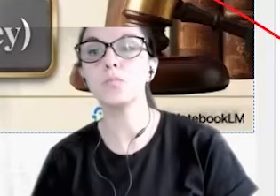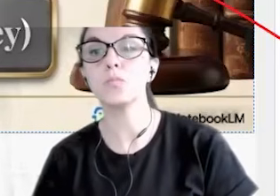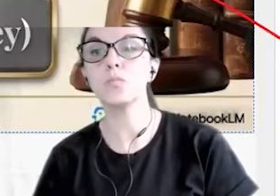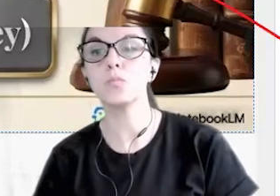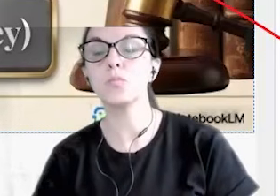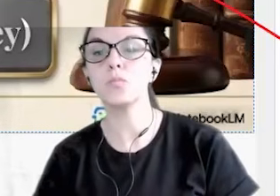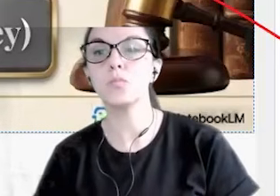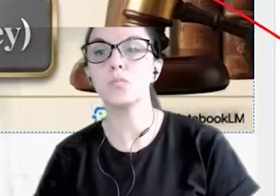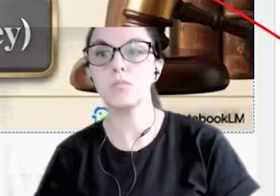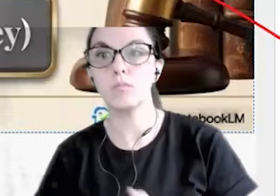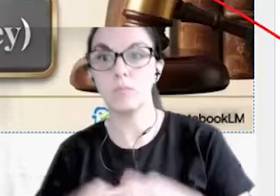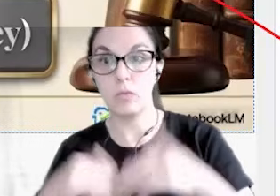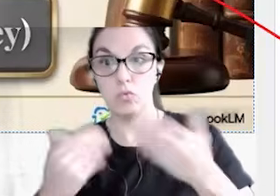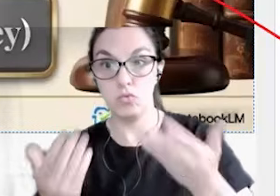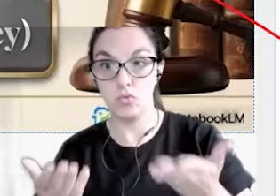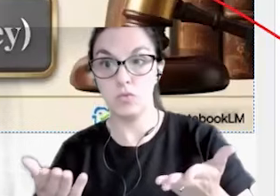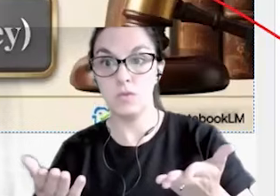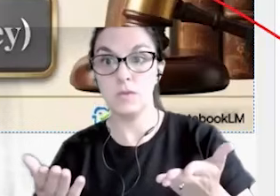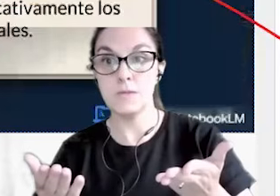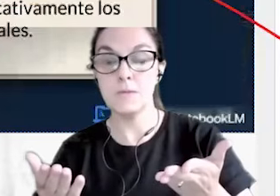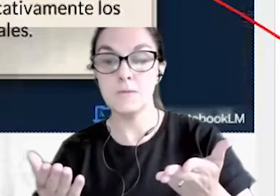En sucesivas